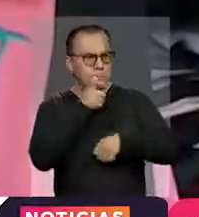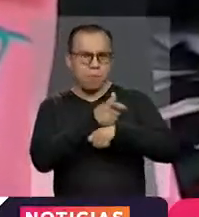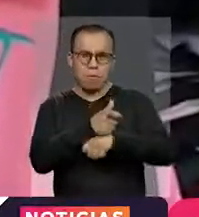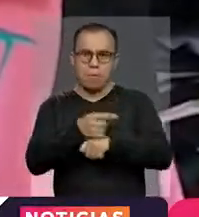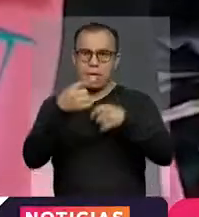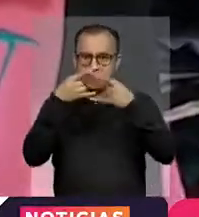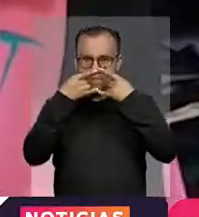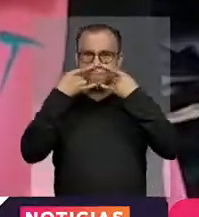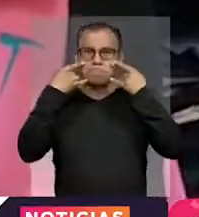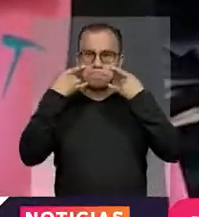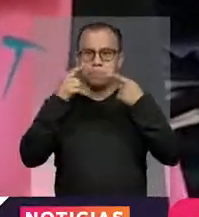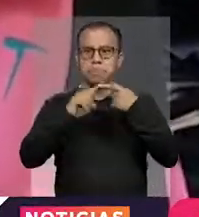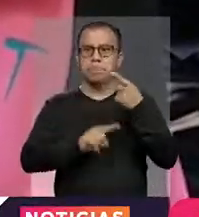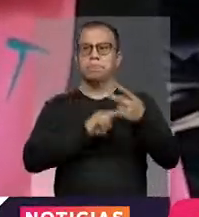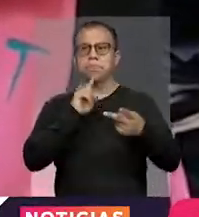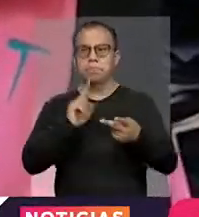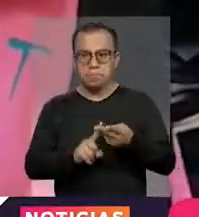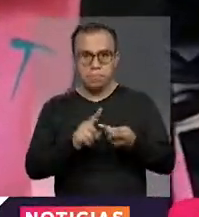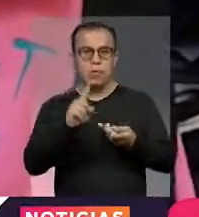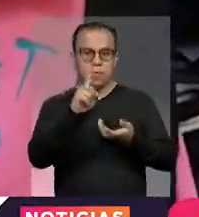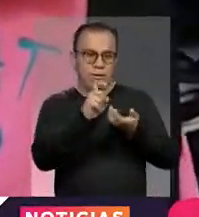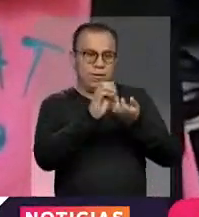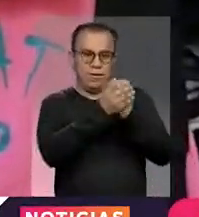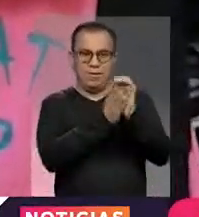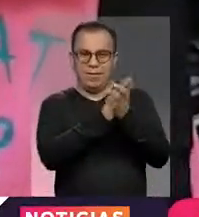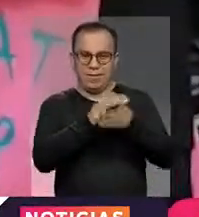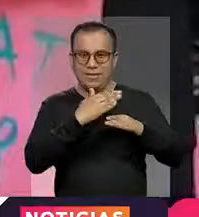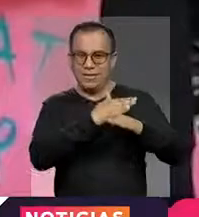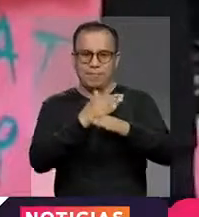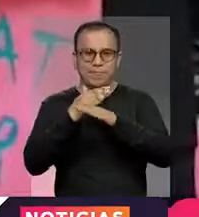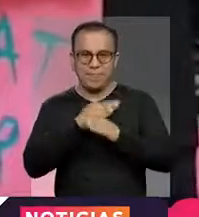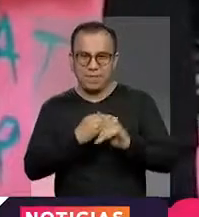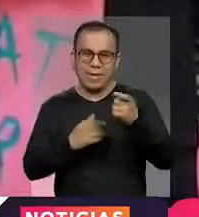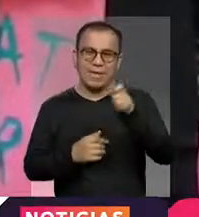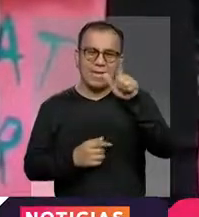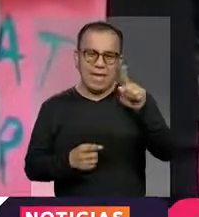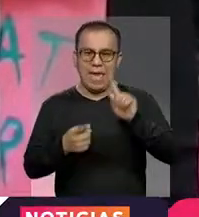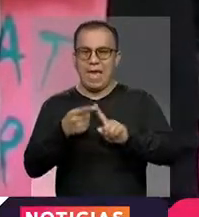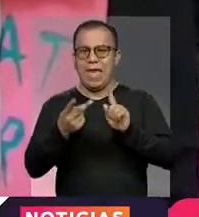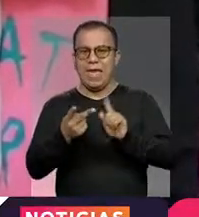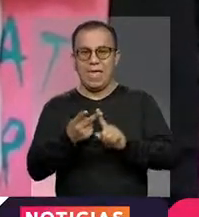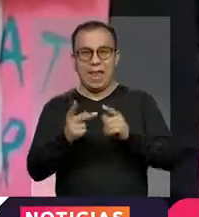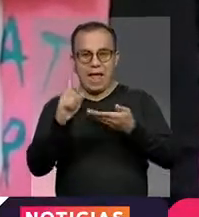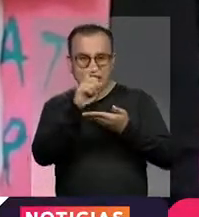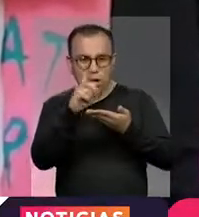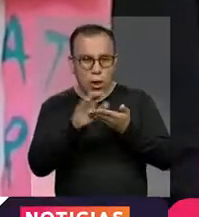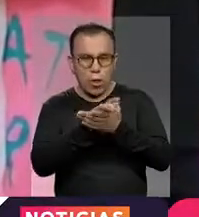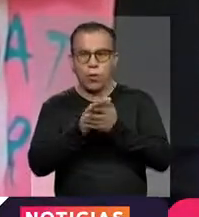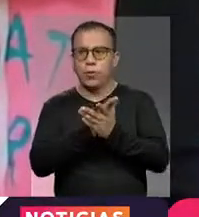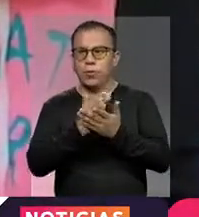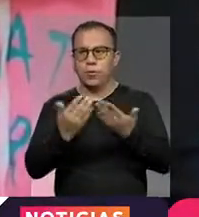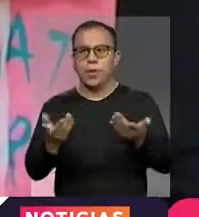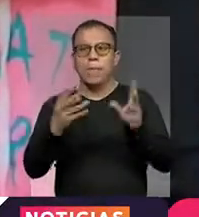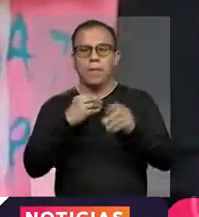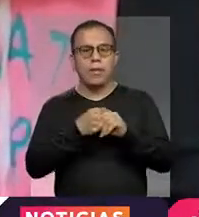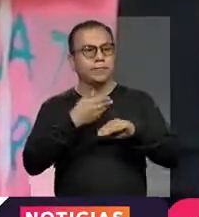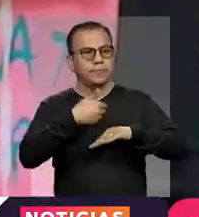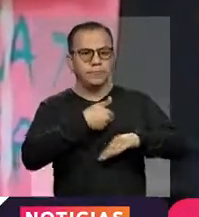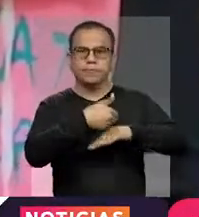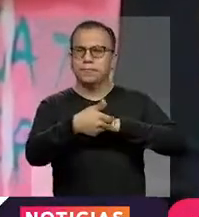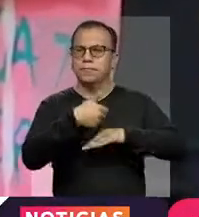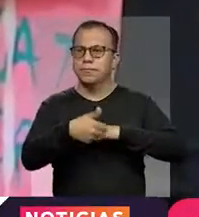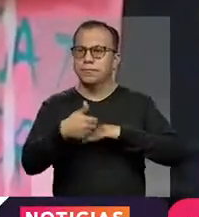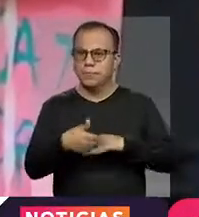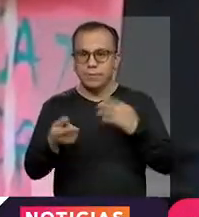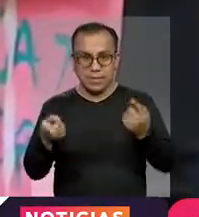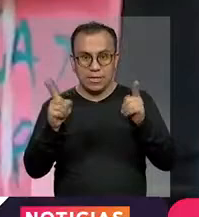nuestros tapabocas, nuestros productos de antibacteriales y también nos han exigido mucho y hemos